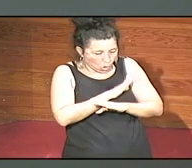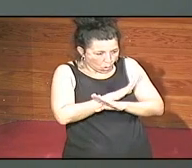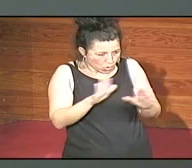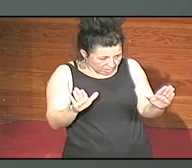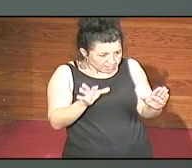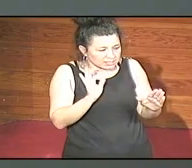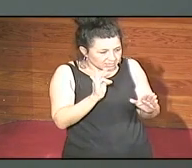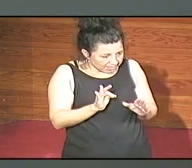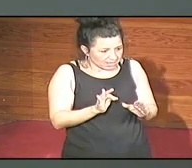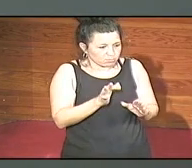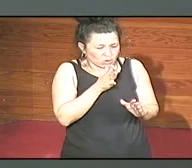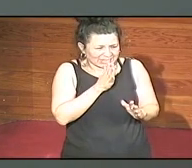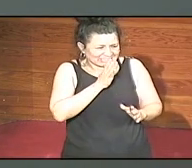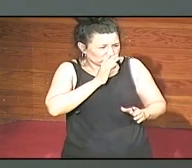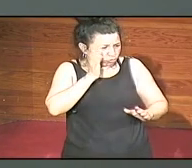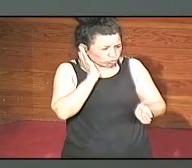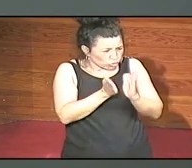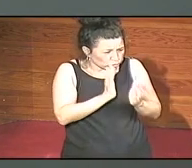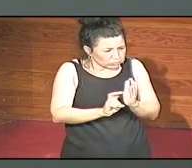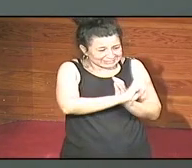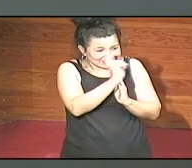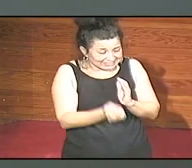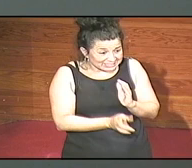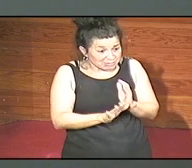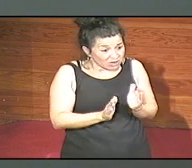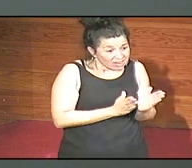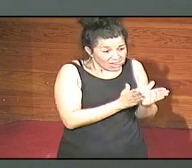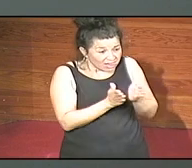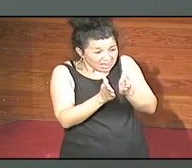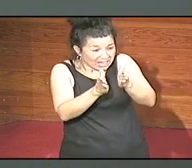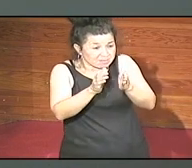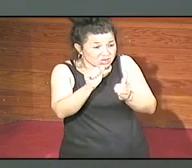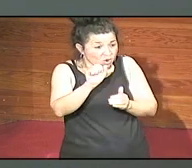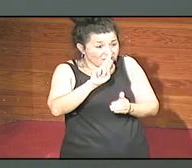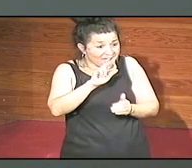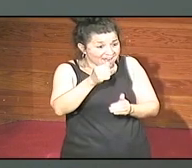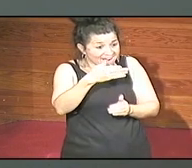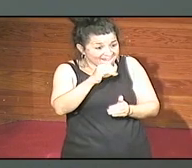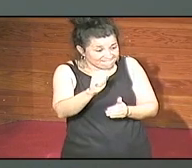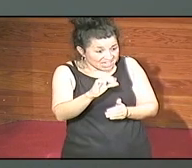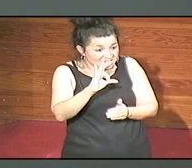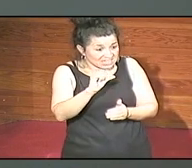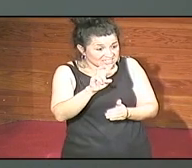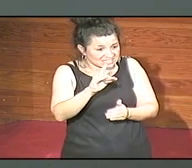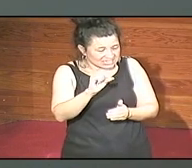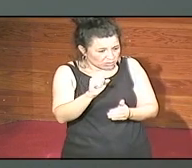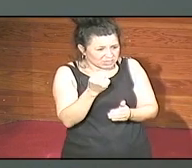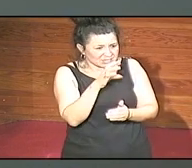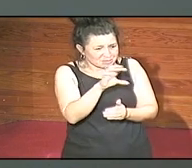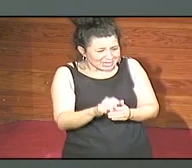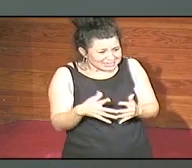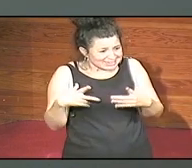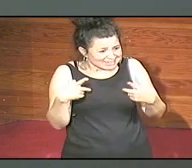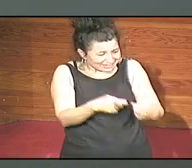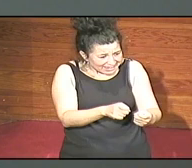saudí no le va la zaga es una brutalidad tienen que atravesar los países en guerra si